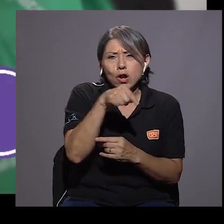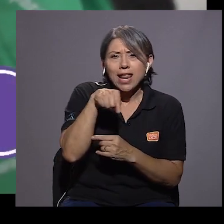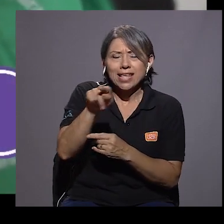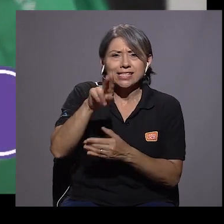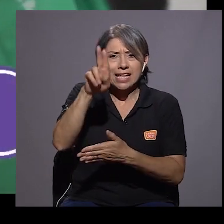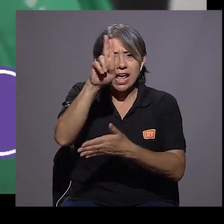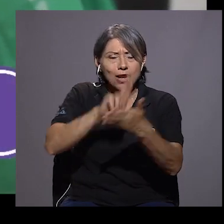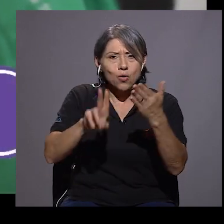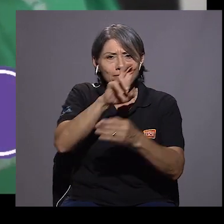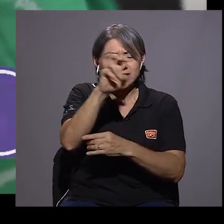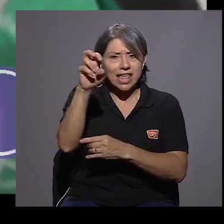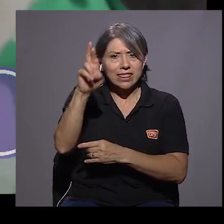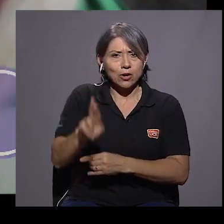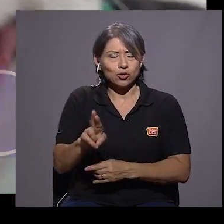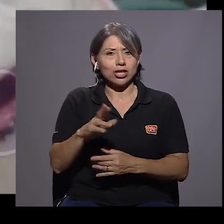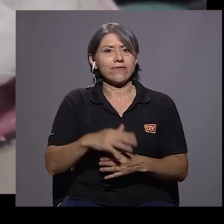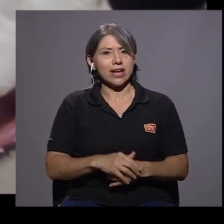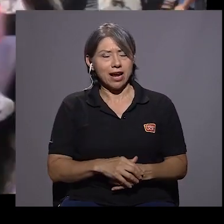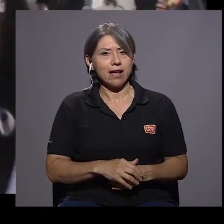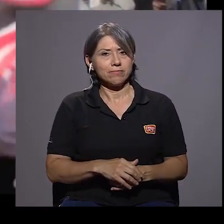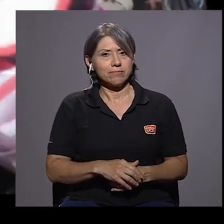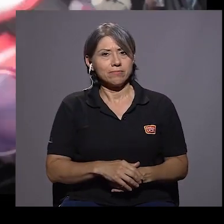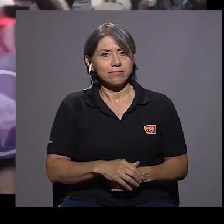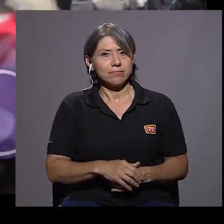violencia en la Universidad de Costa Rica,